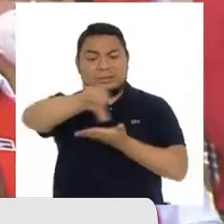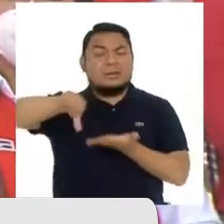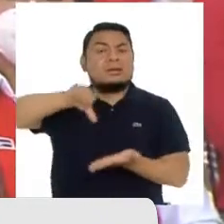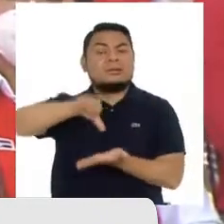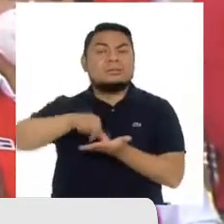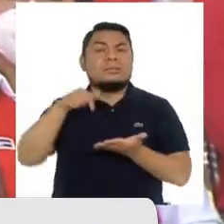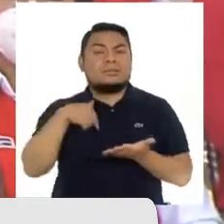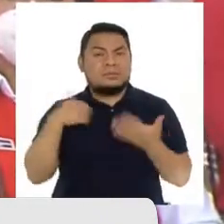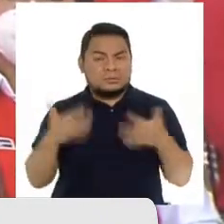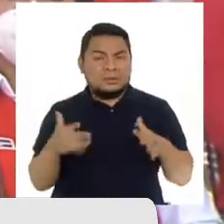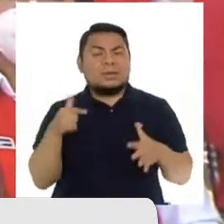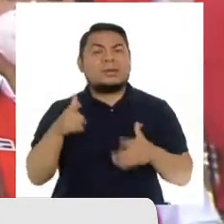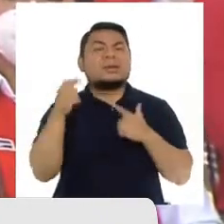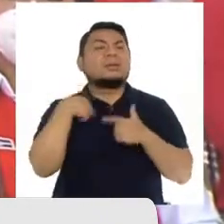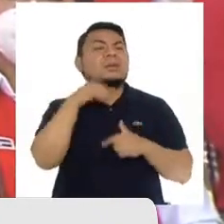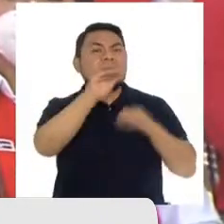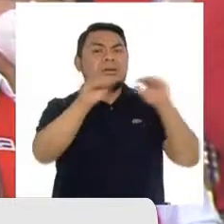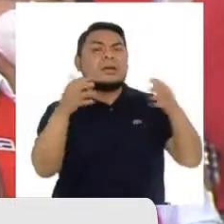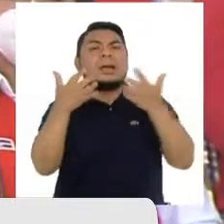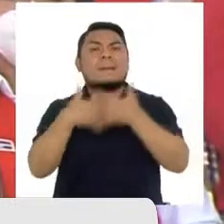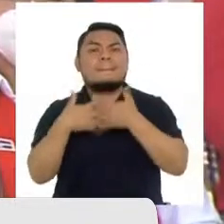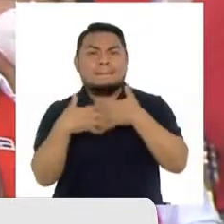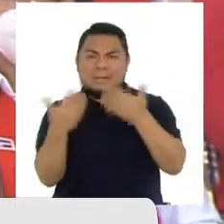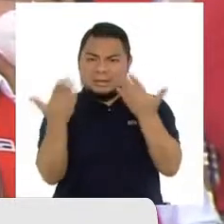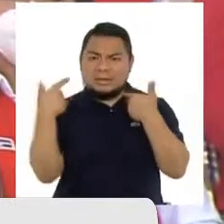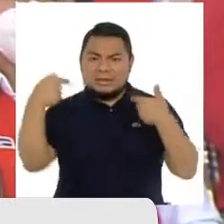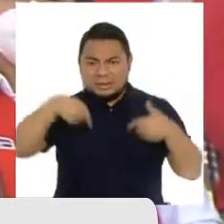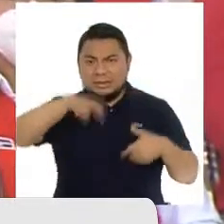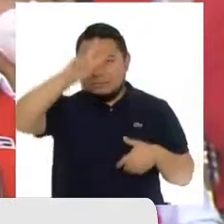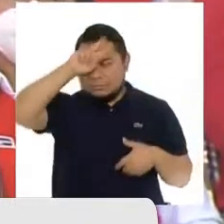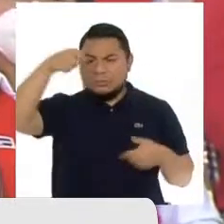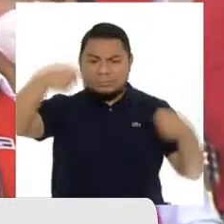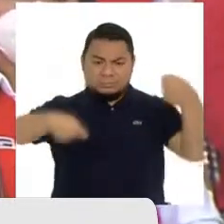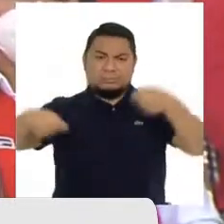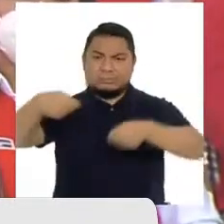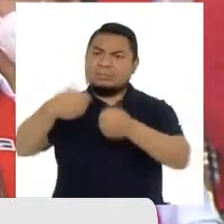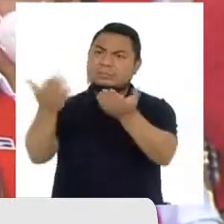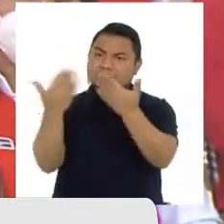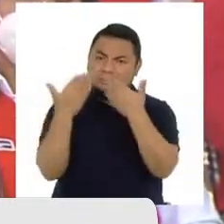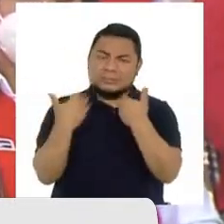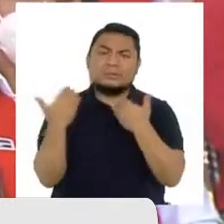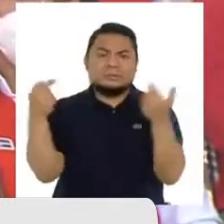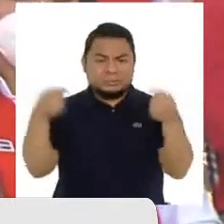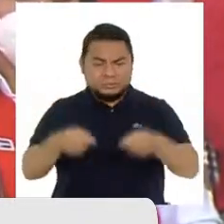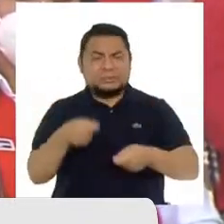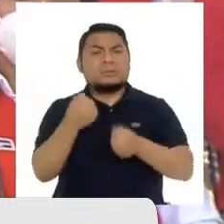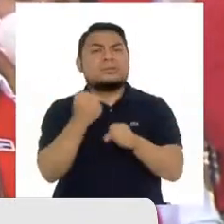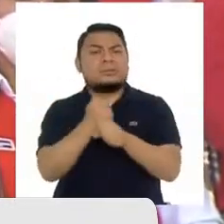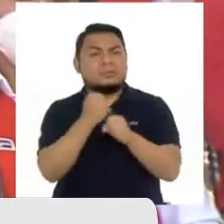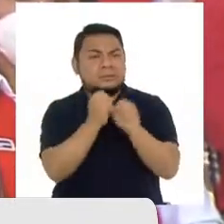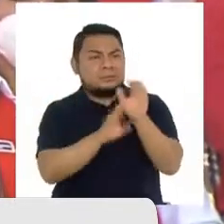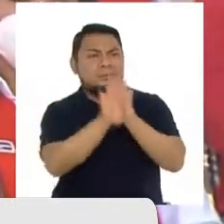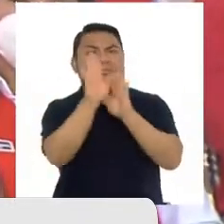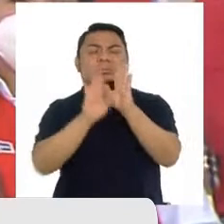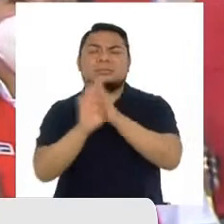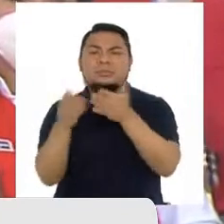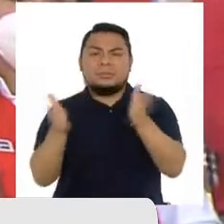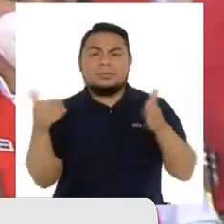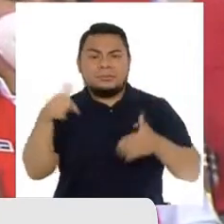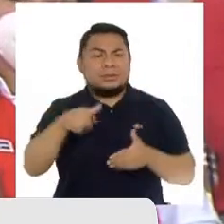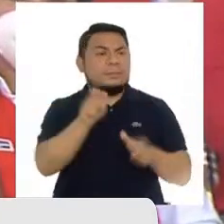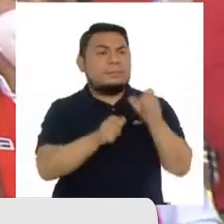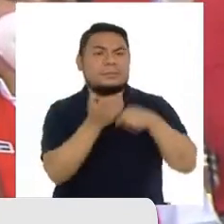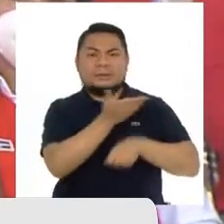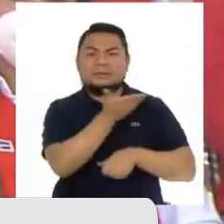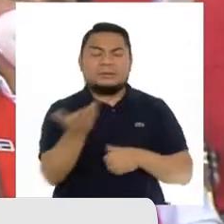hago un llamado a los empresarios a que inviertan en nuestra patria y vengan para generar empleo para nuestra gente